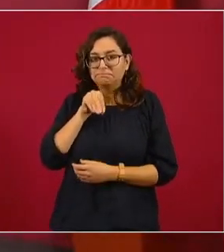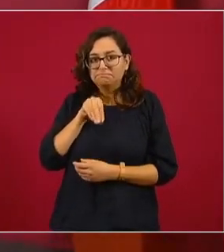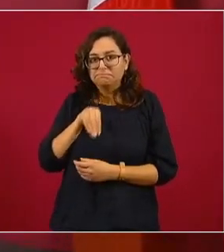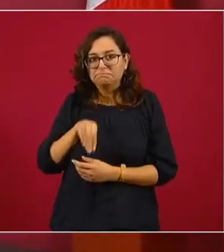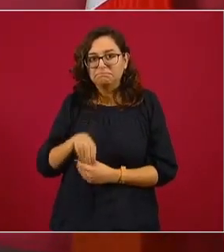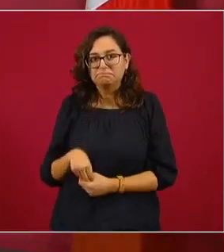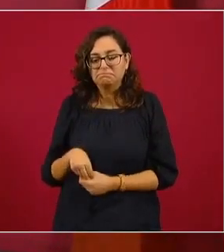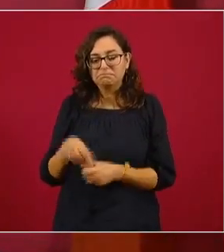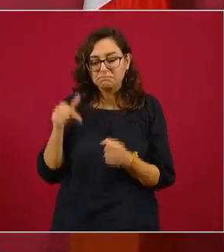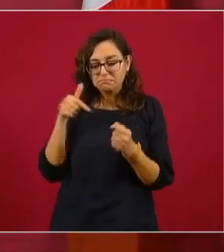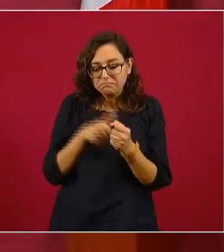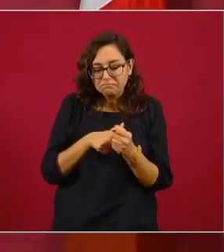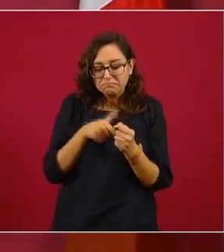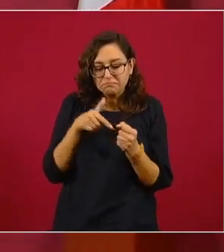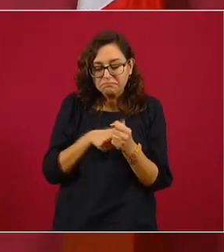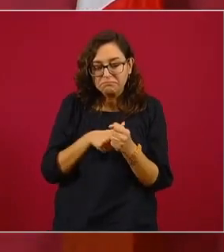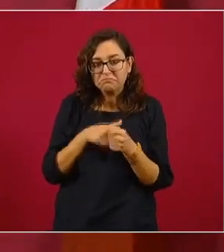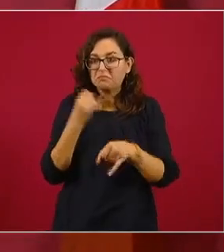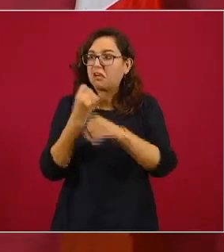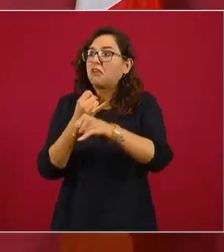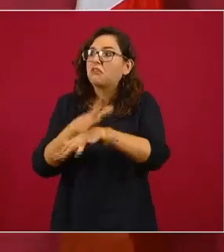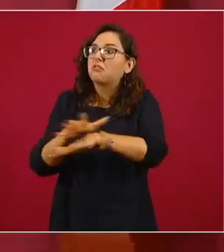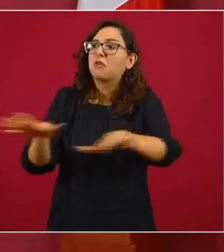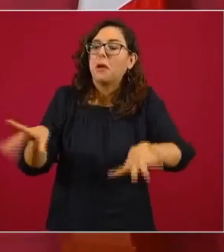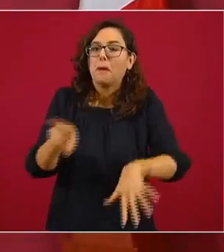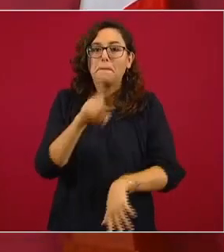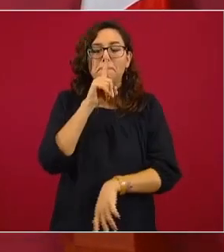todo lo que no se le dijo al pueblo.